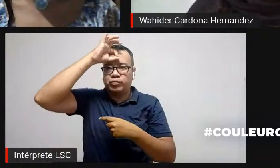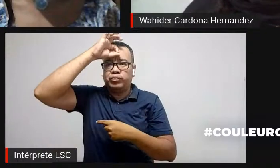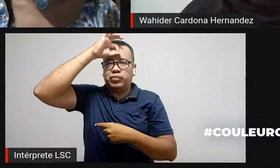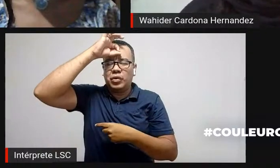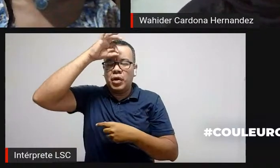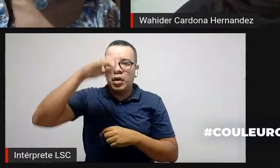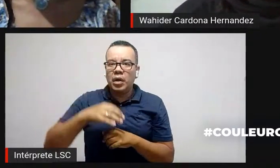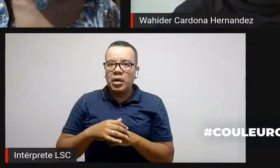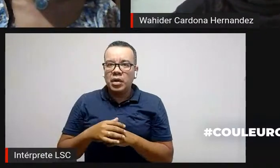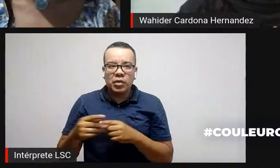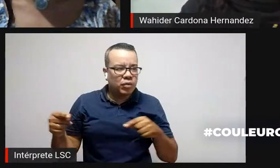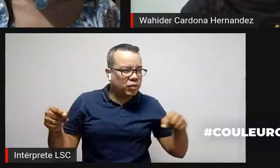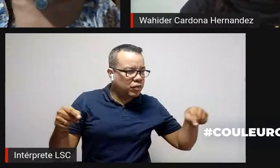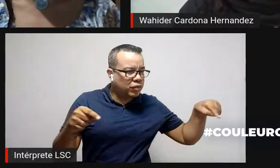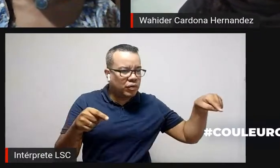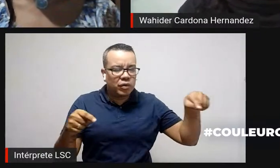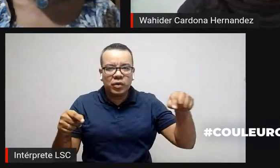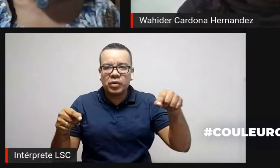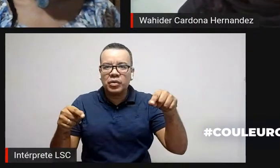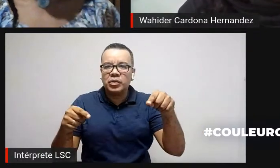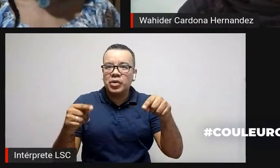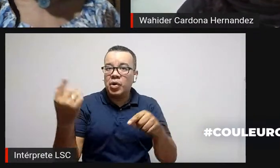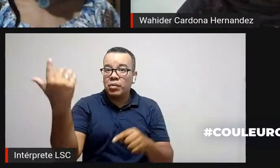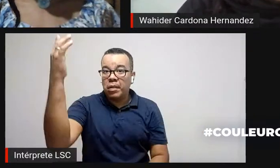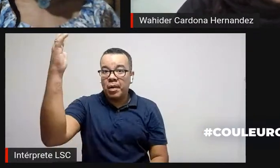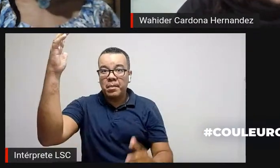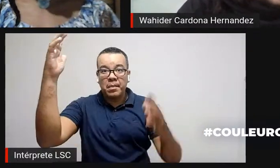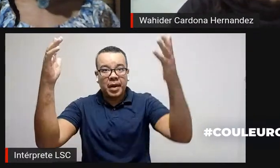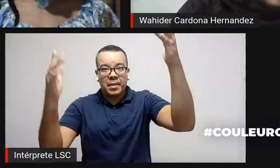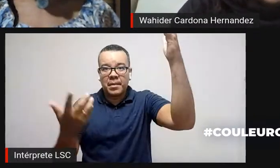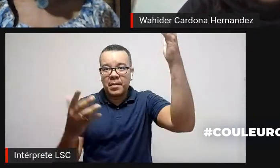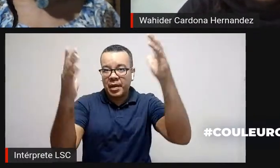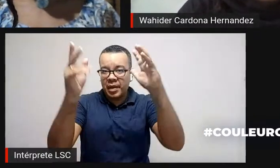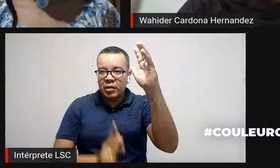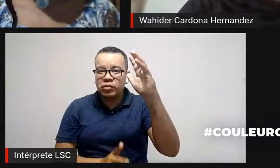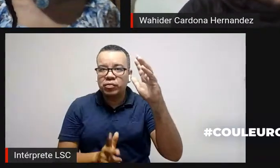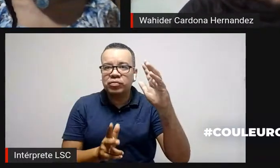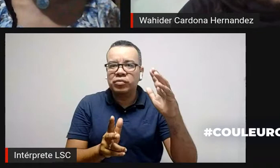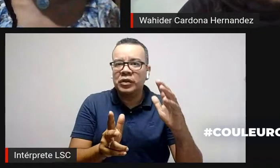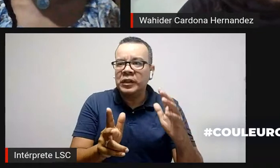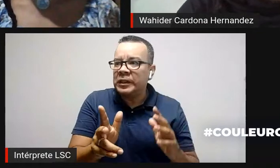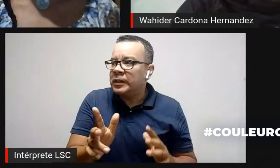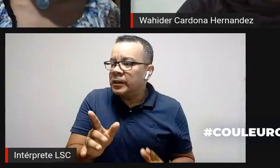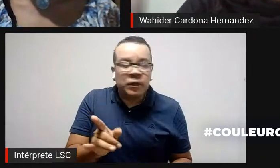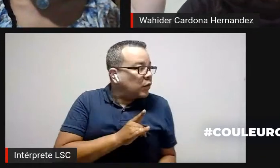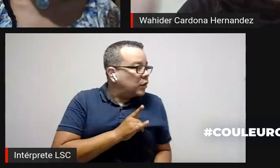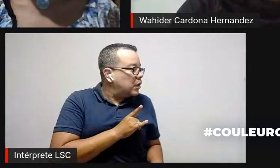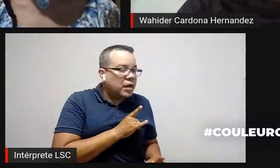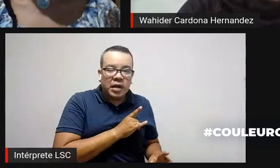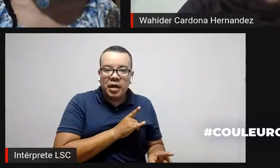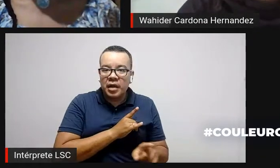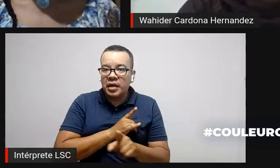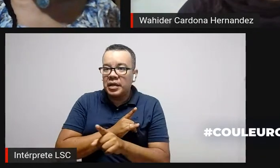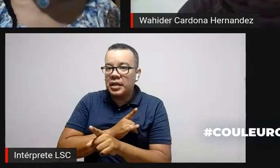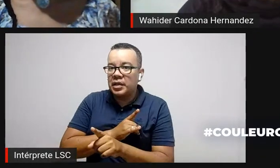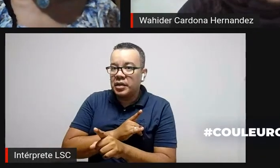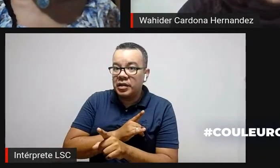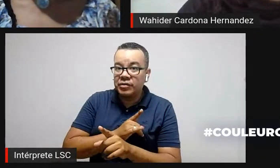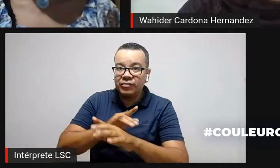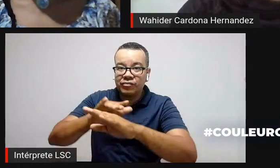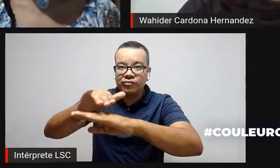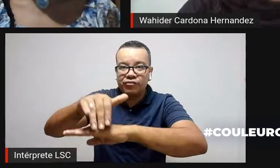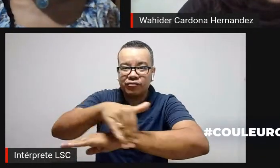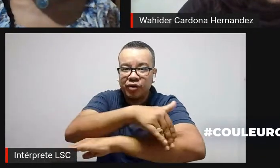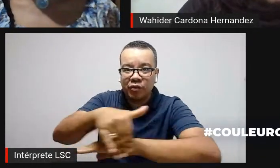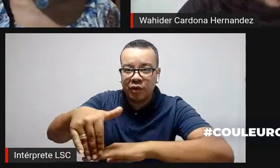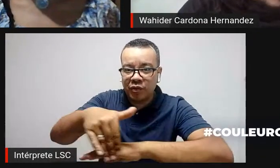mar, toda selva, toda indómita, presentí el melancólico choro en las calles tumbas de